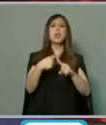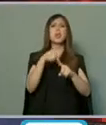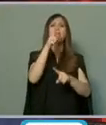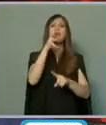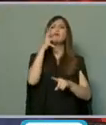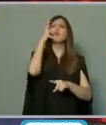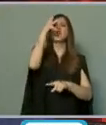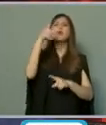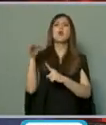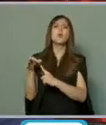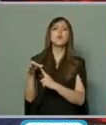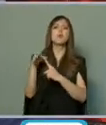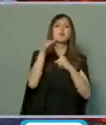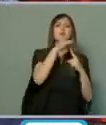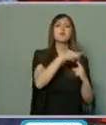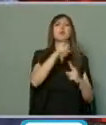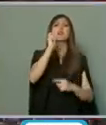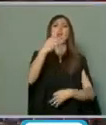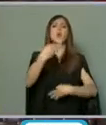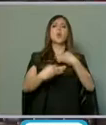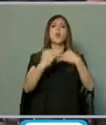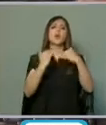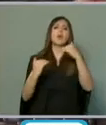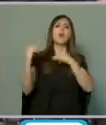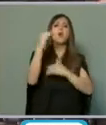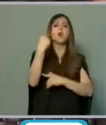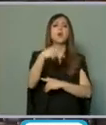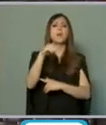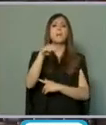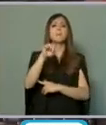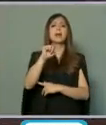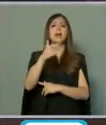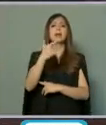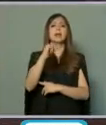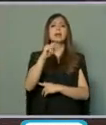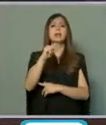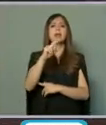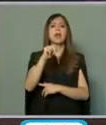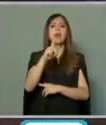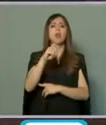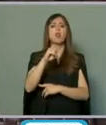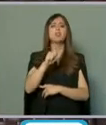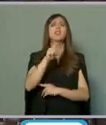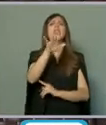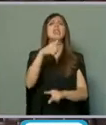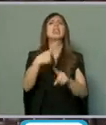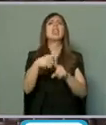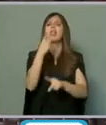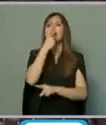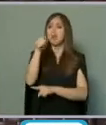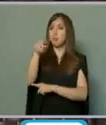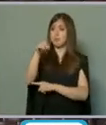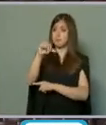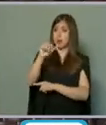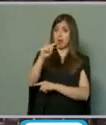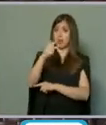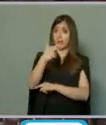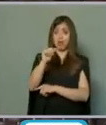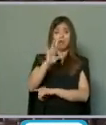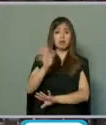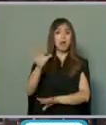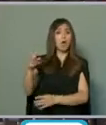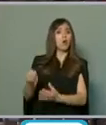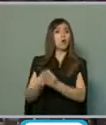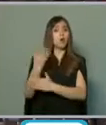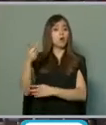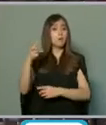los magistrados en el tribunal? ¿Quién te dijo a ti, oye Marta, tú vas a ser magistrada? Eso es bien interesante. Anteriormente se